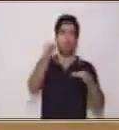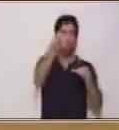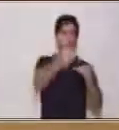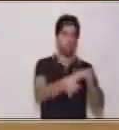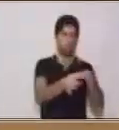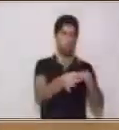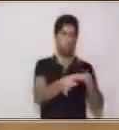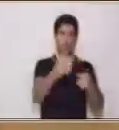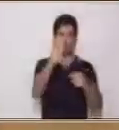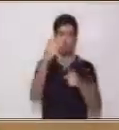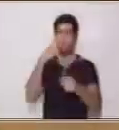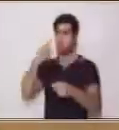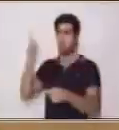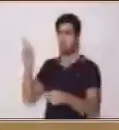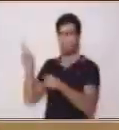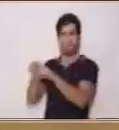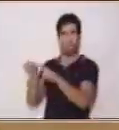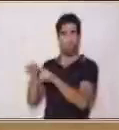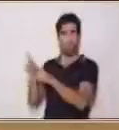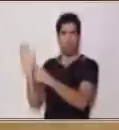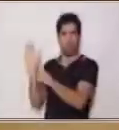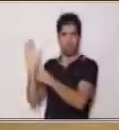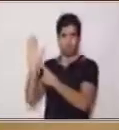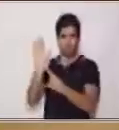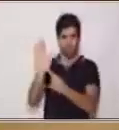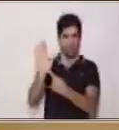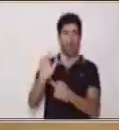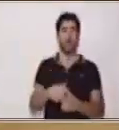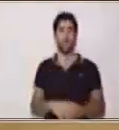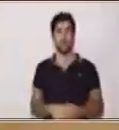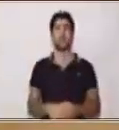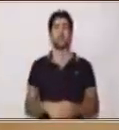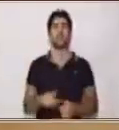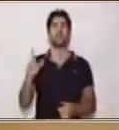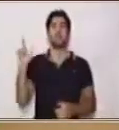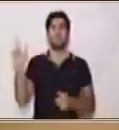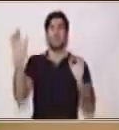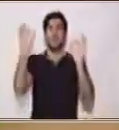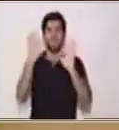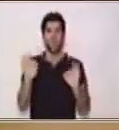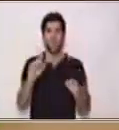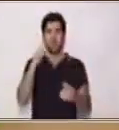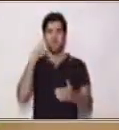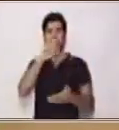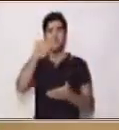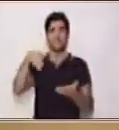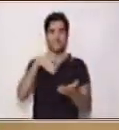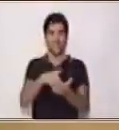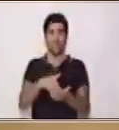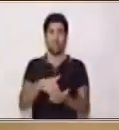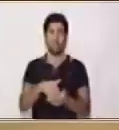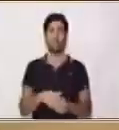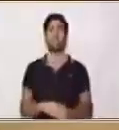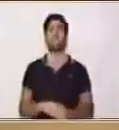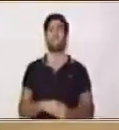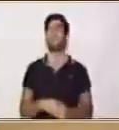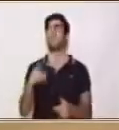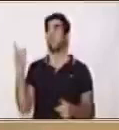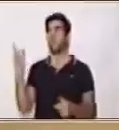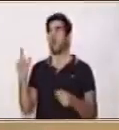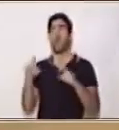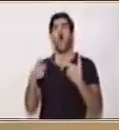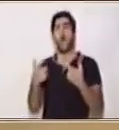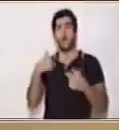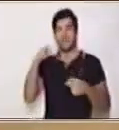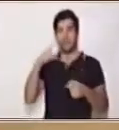centro, como nos muestran acá en la figura. Esta parte central se va a